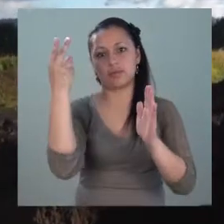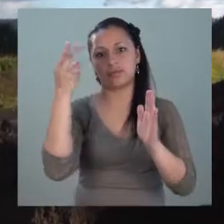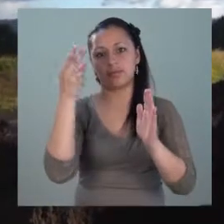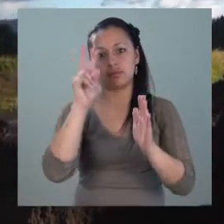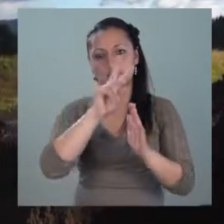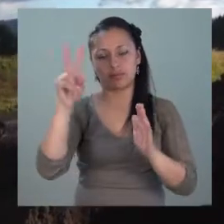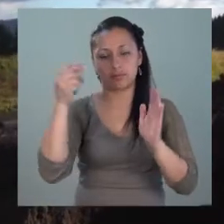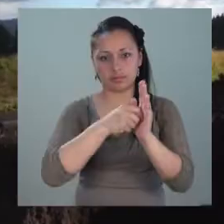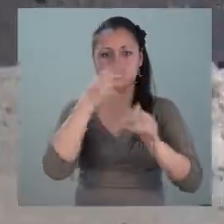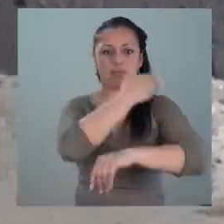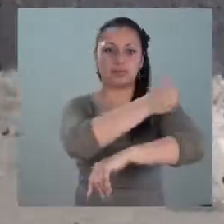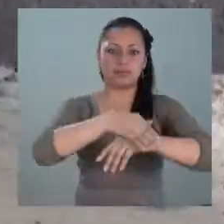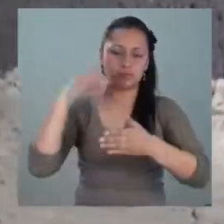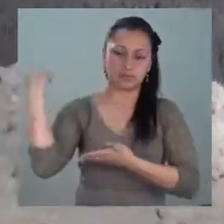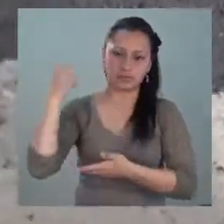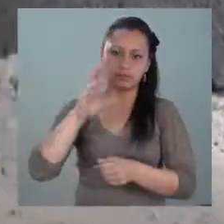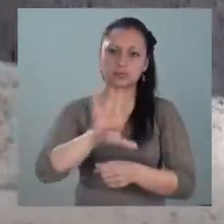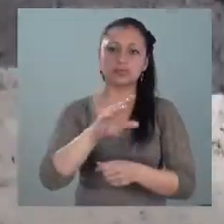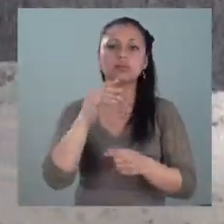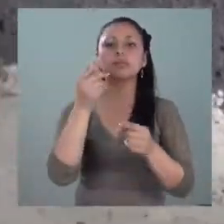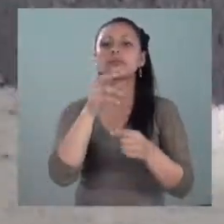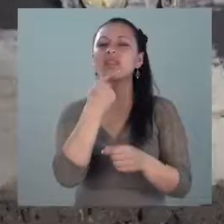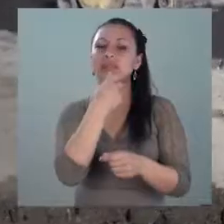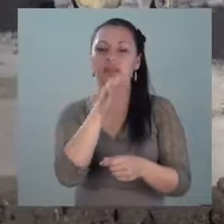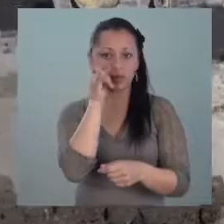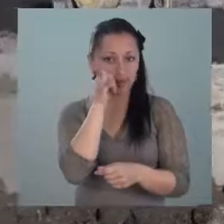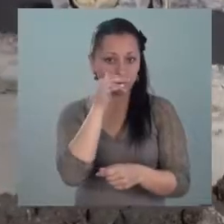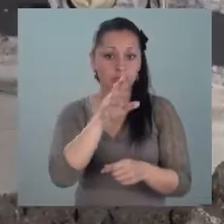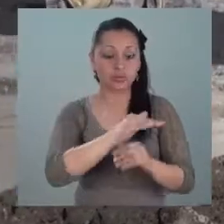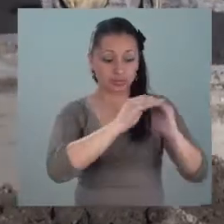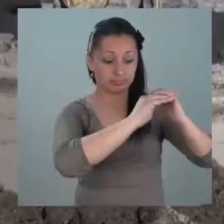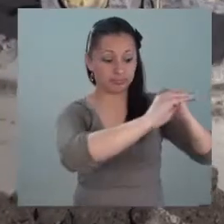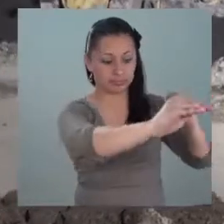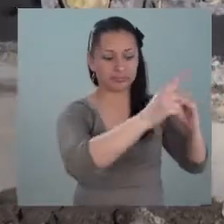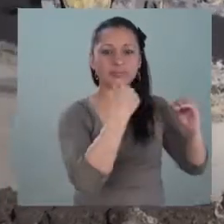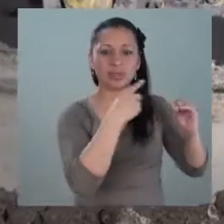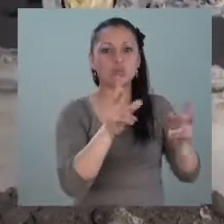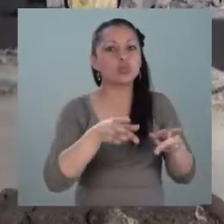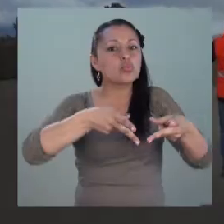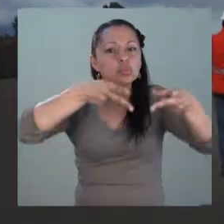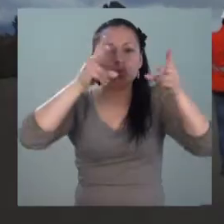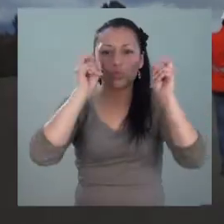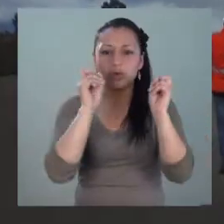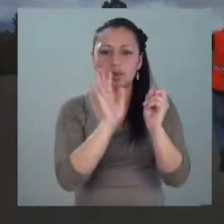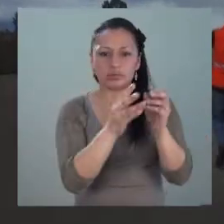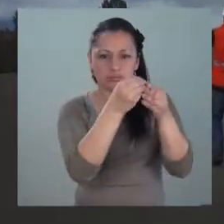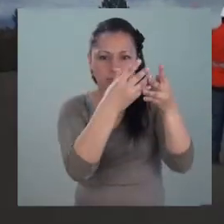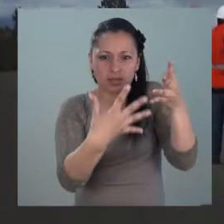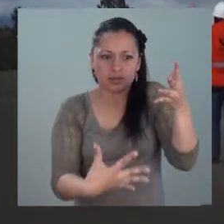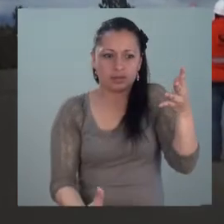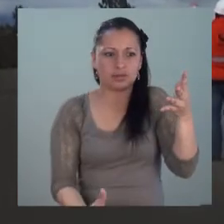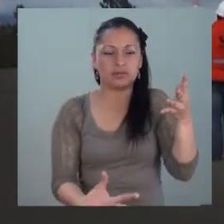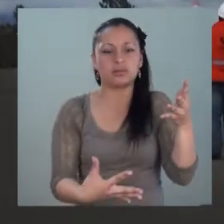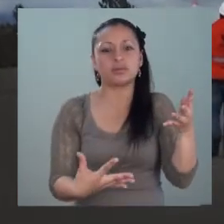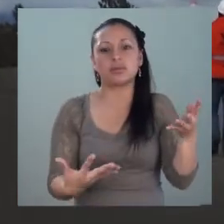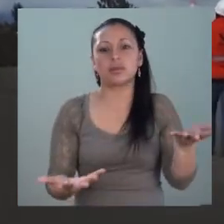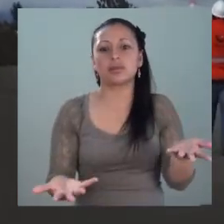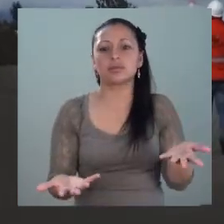de 22.500 millones de pesos, esto dijo el ingeniero director de la obra. La pista es una pista nueva con